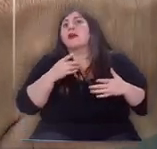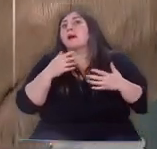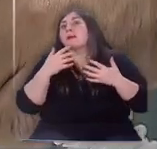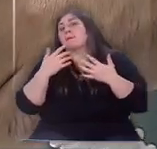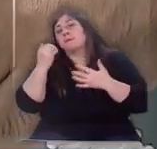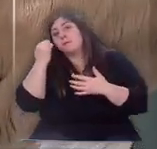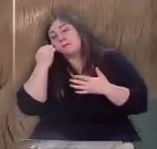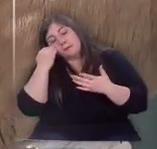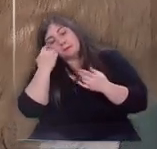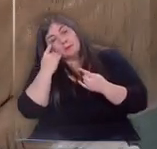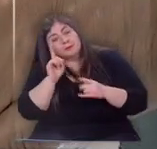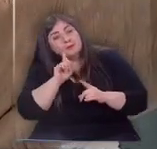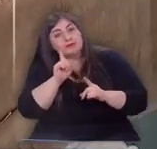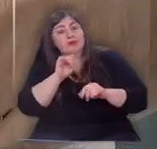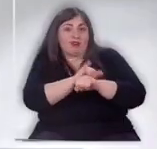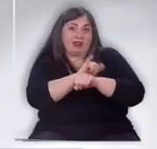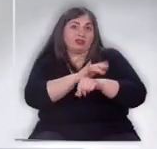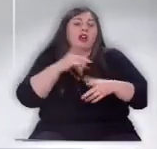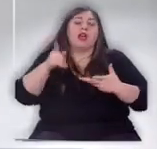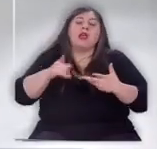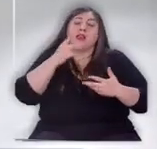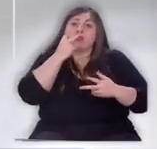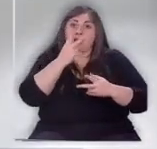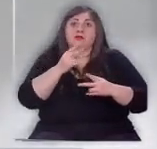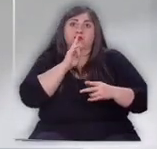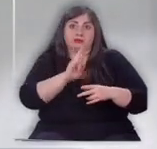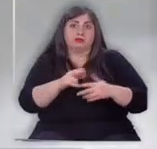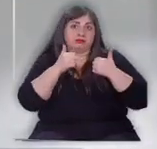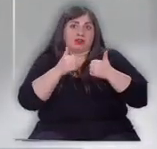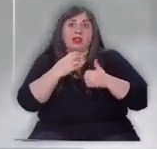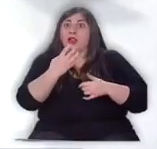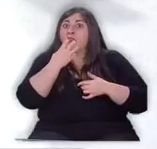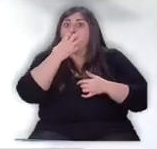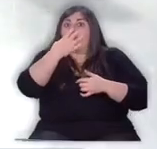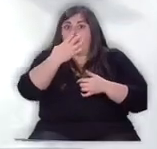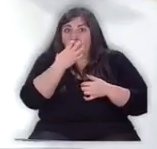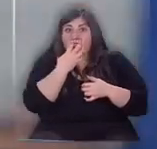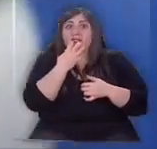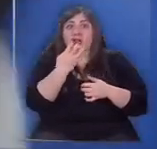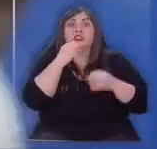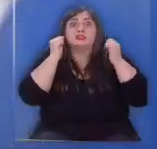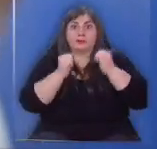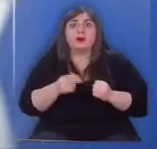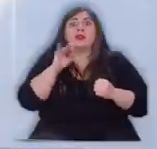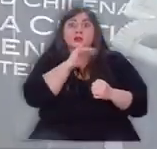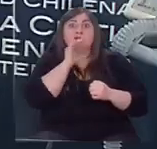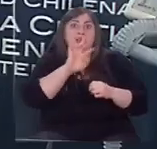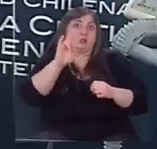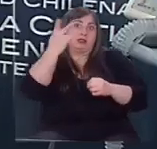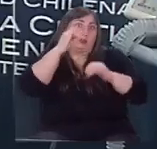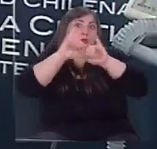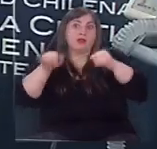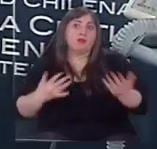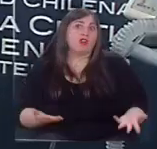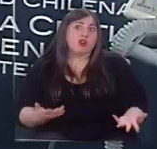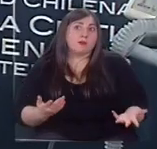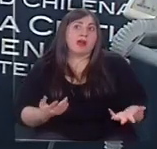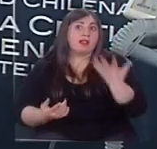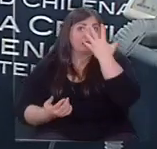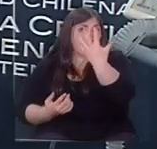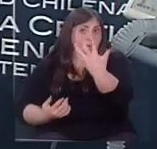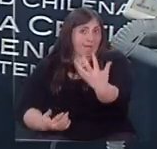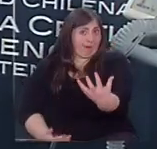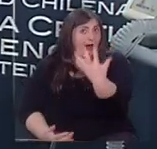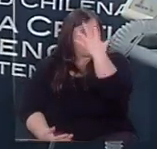sido satisfactorios. El filtro incluso se puede utilizar en una segunda modalidad. Se puede usar esta